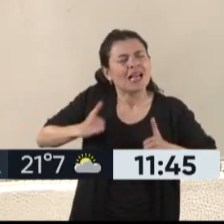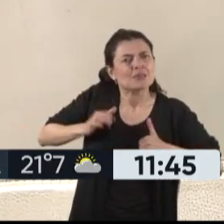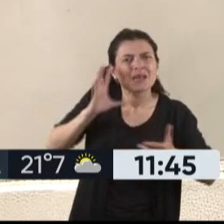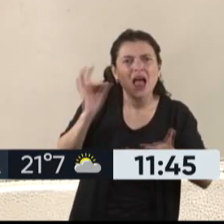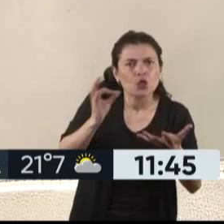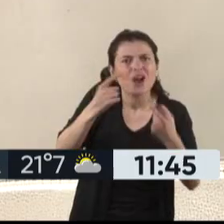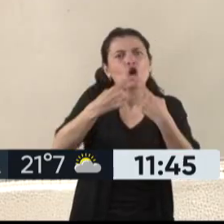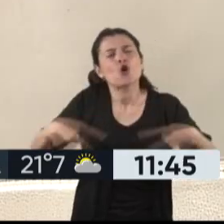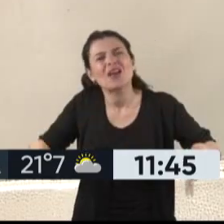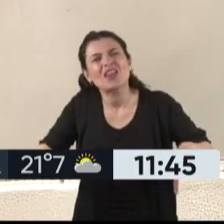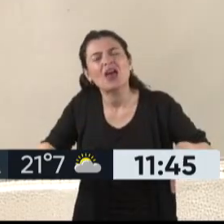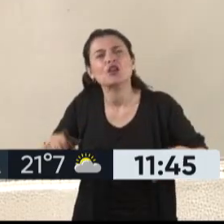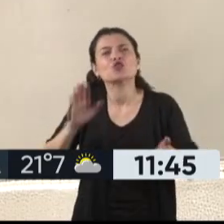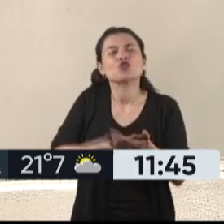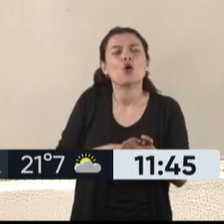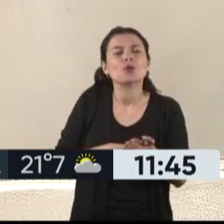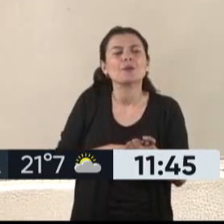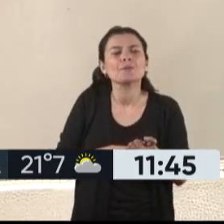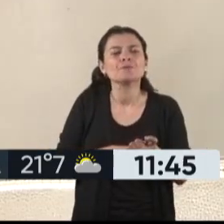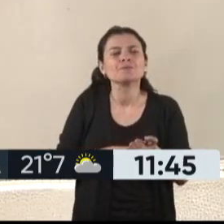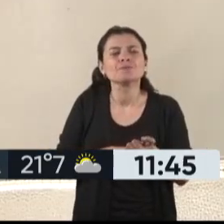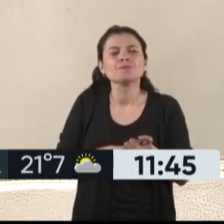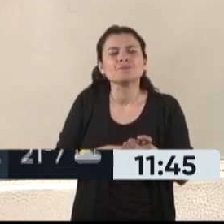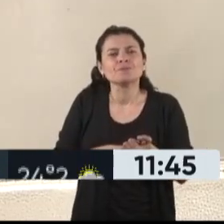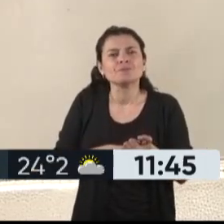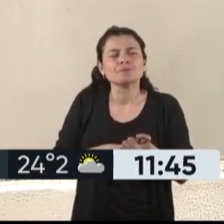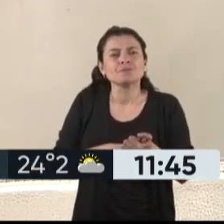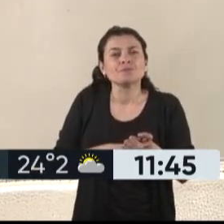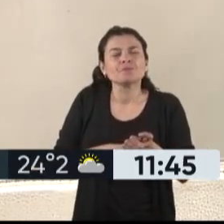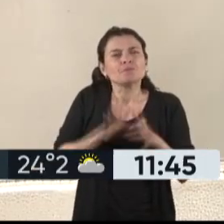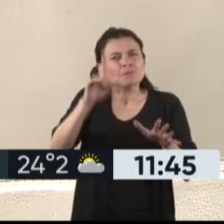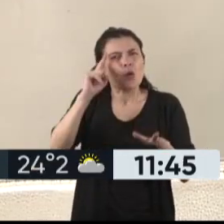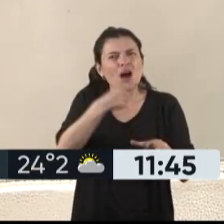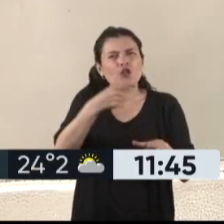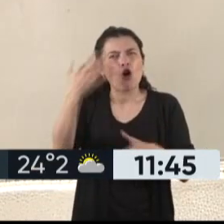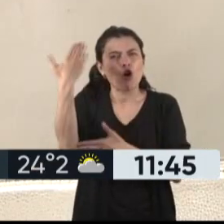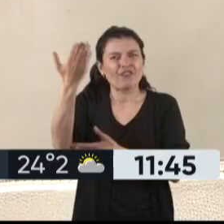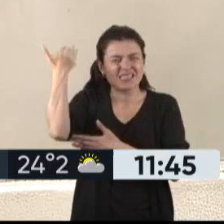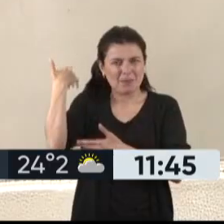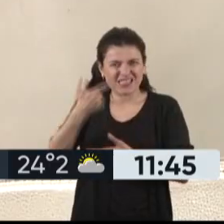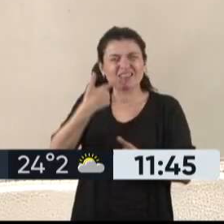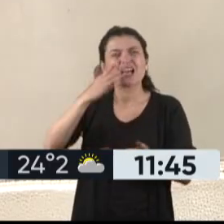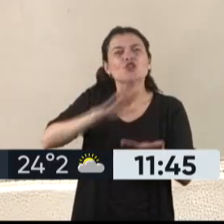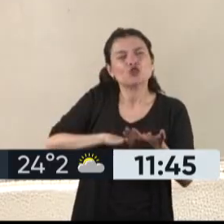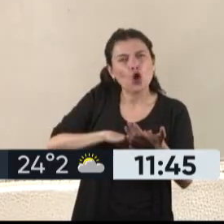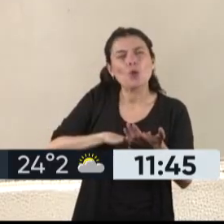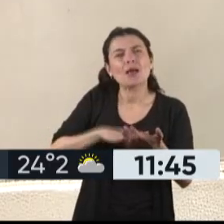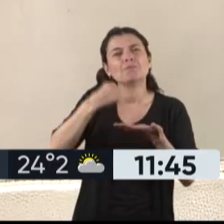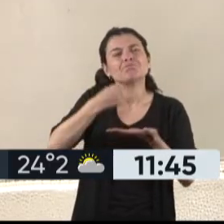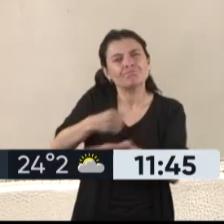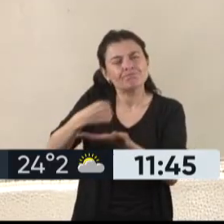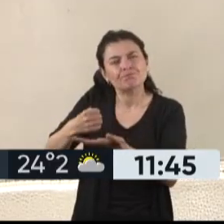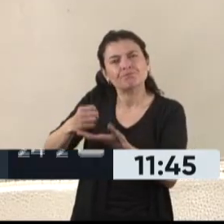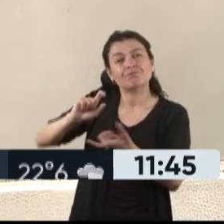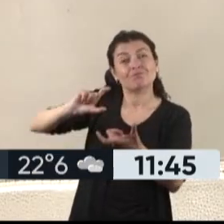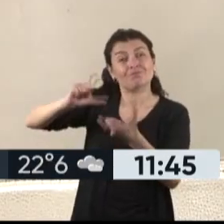alguna novedad. Hablo de, vos mencionaste el otro día al pasar en la conferencia, readecuación de partidas en lo que